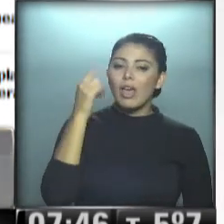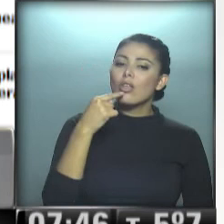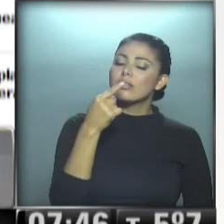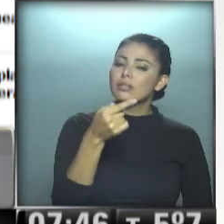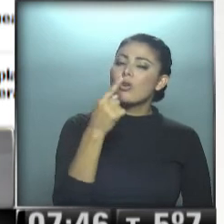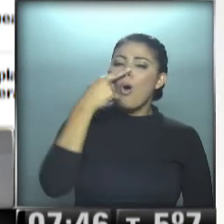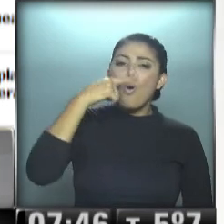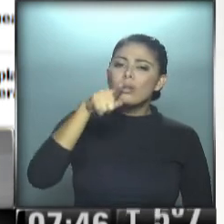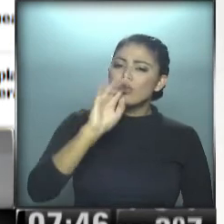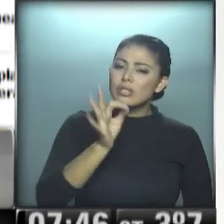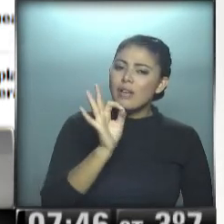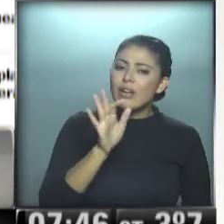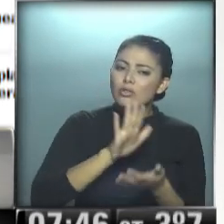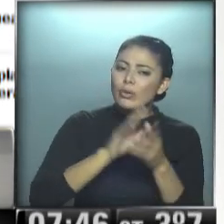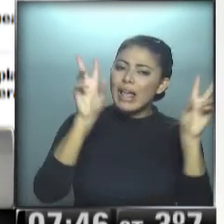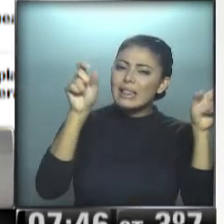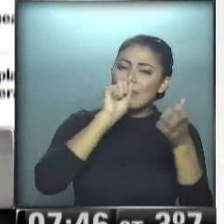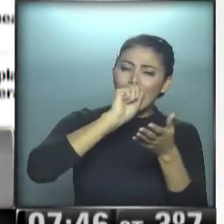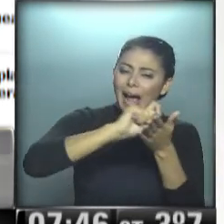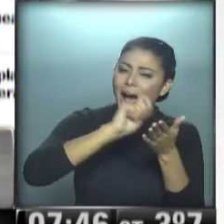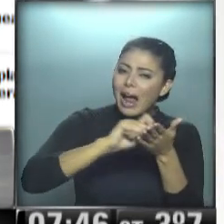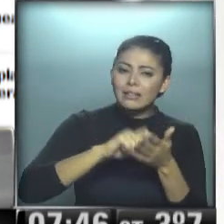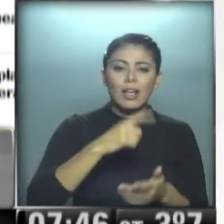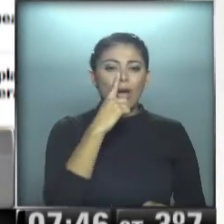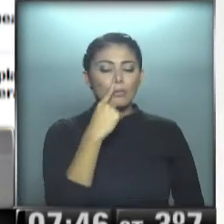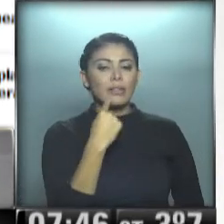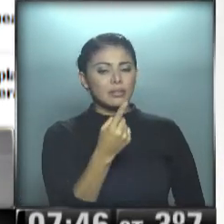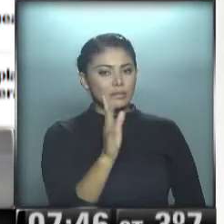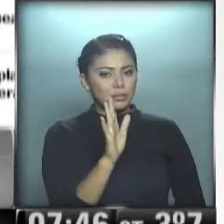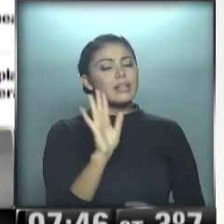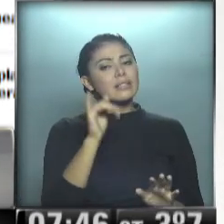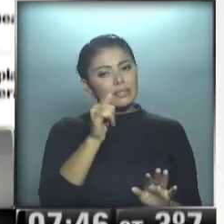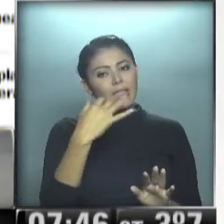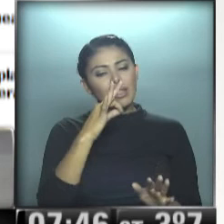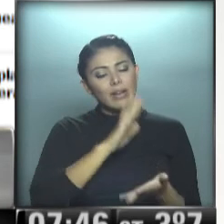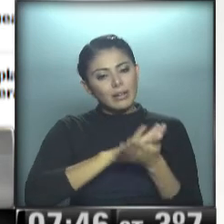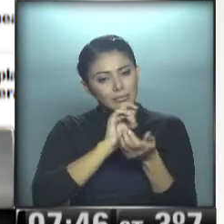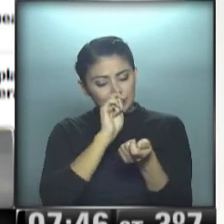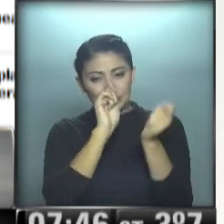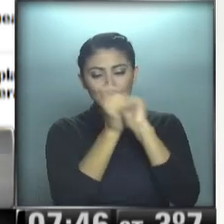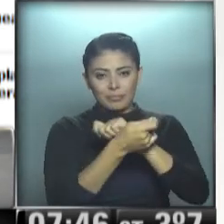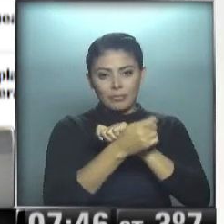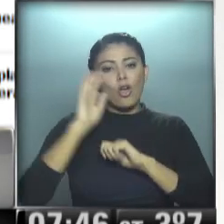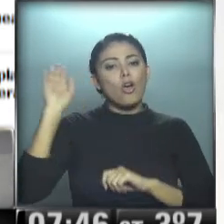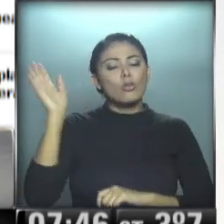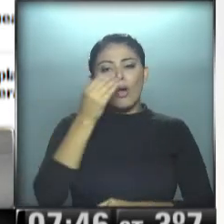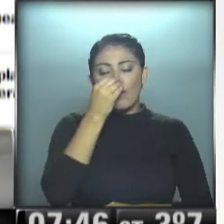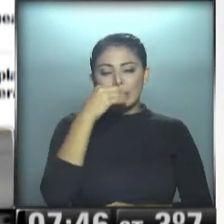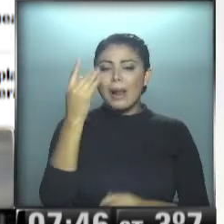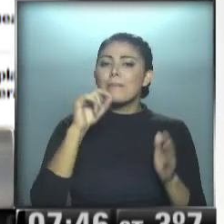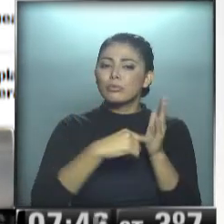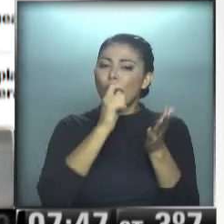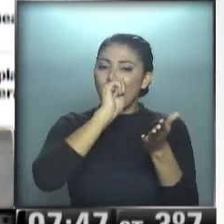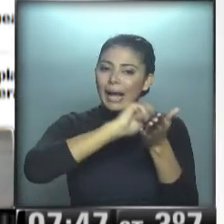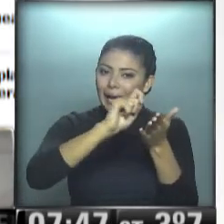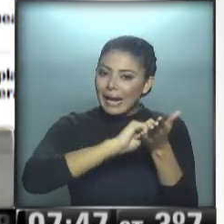último que sabe, Monseñor, sobre este tema de la carta? Que tanto lo último, está... hay que rectificar absolutamente, es todo oficial, pero no se trata de una